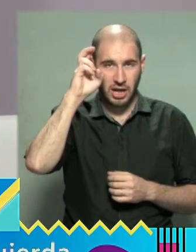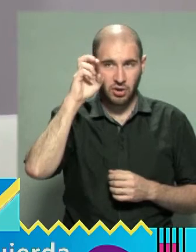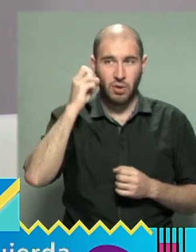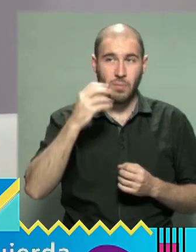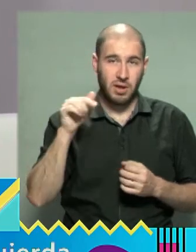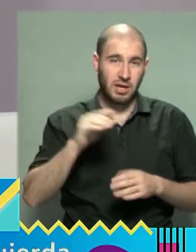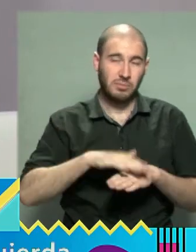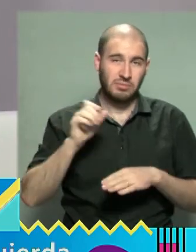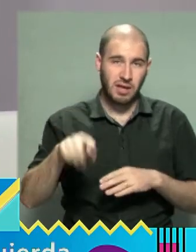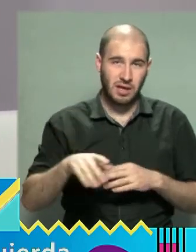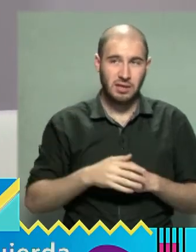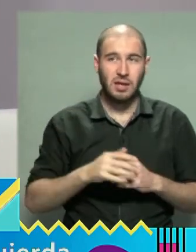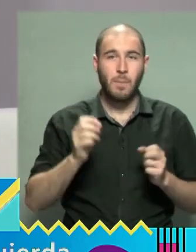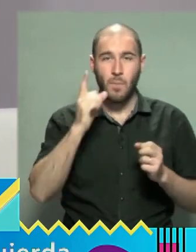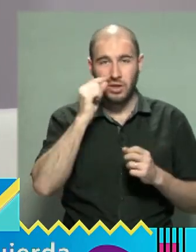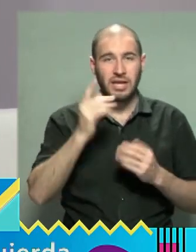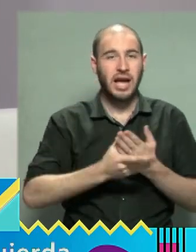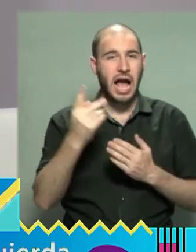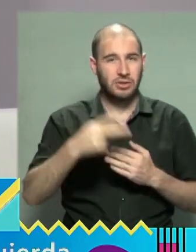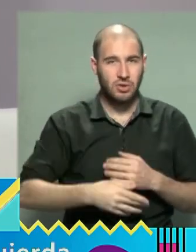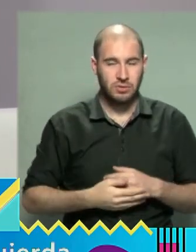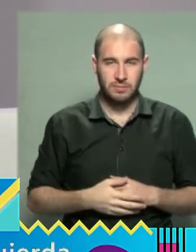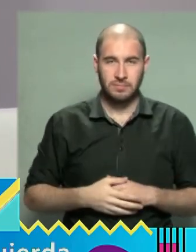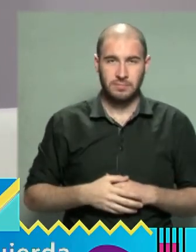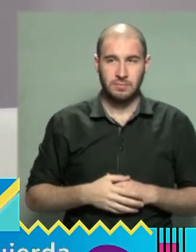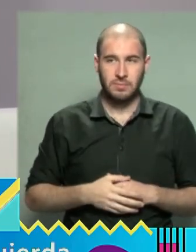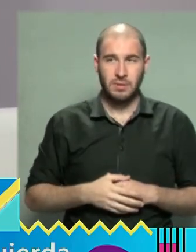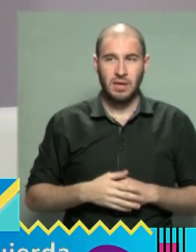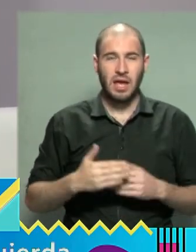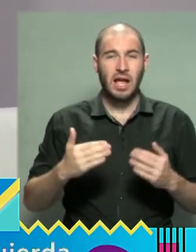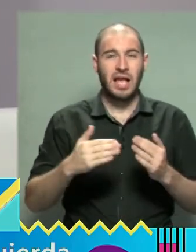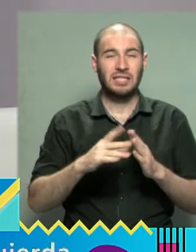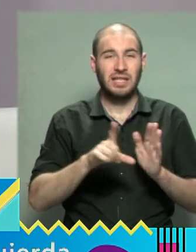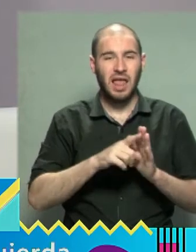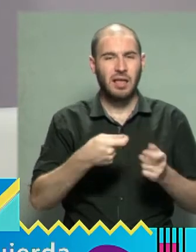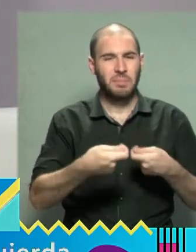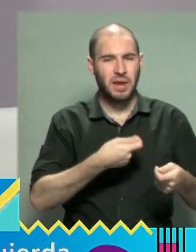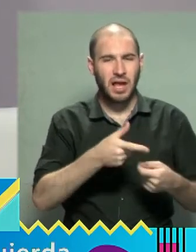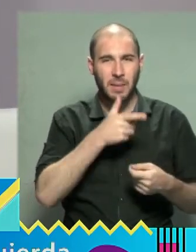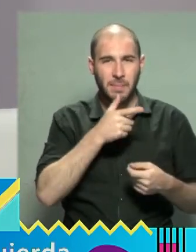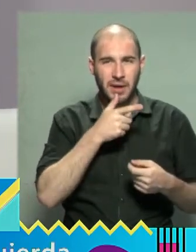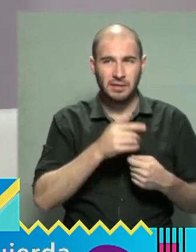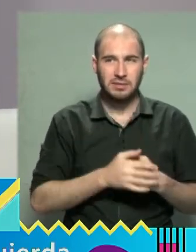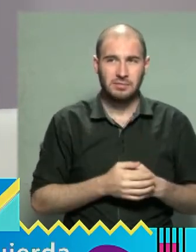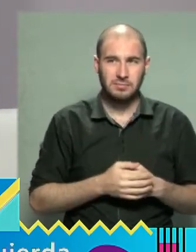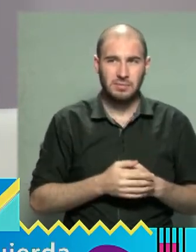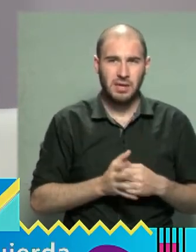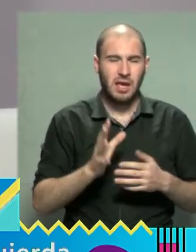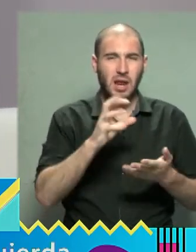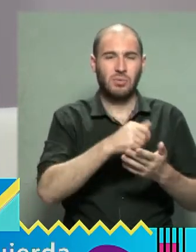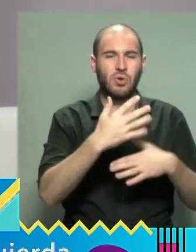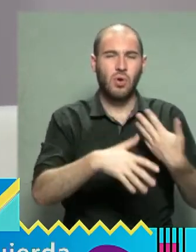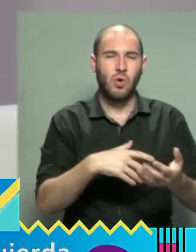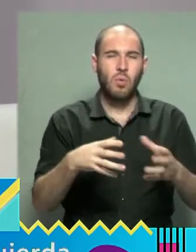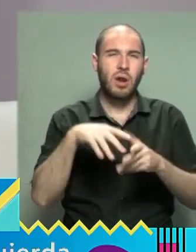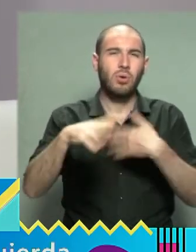tocó a él desenvolver esta política de ajuste, valló la legislatura como si fuera a ser tomada por la Revolución Rusa